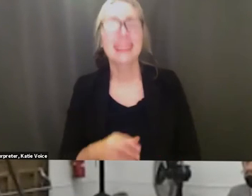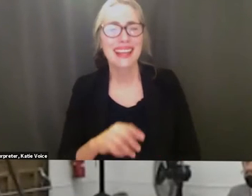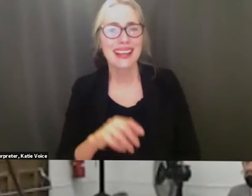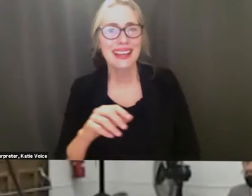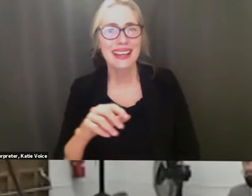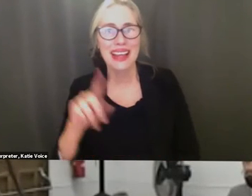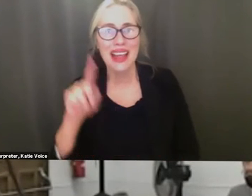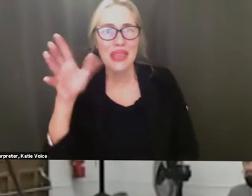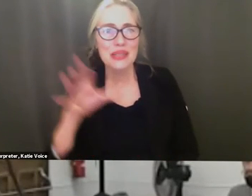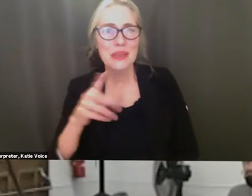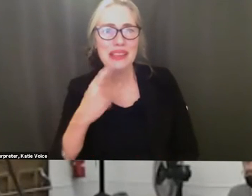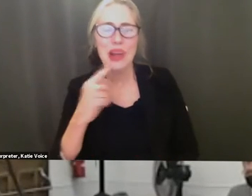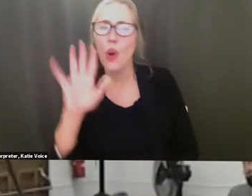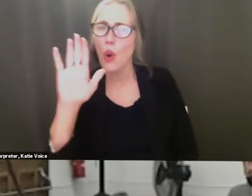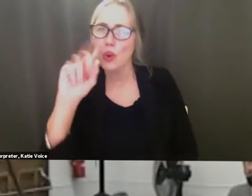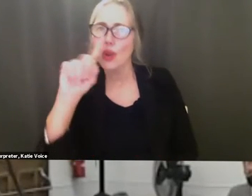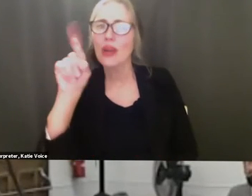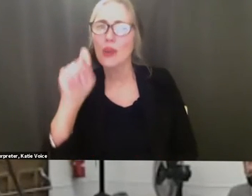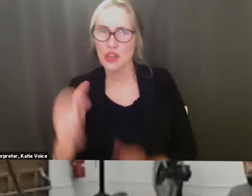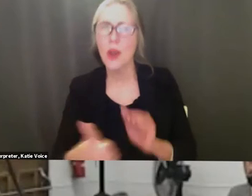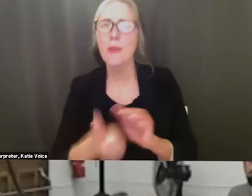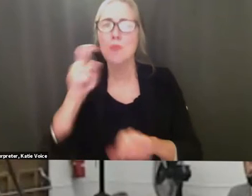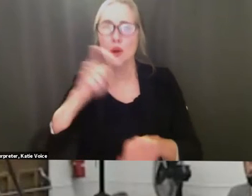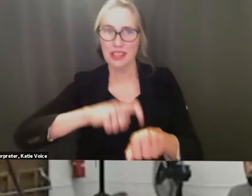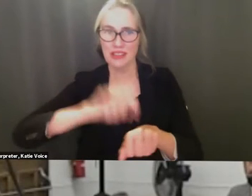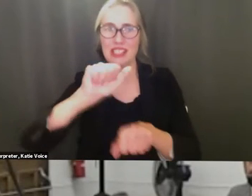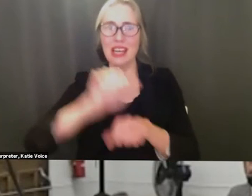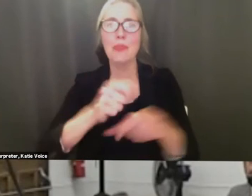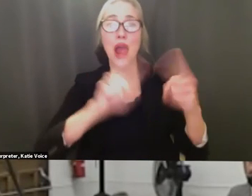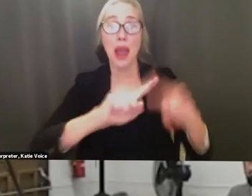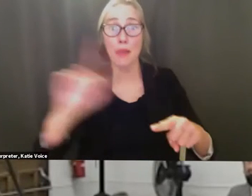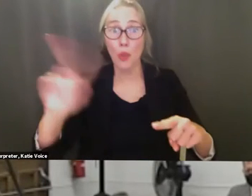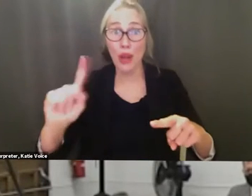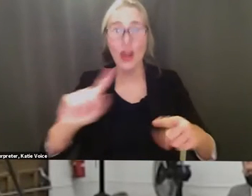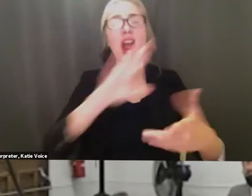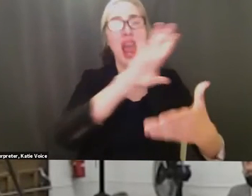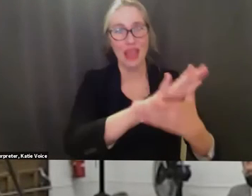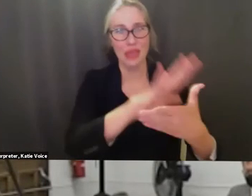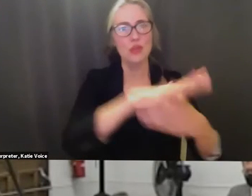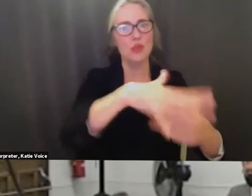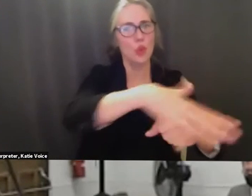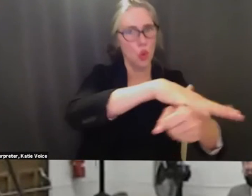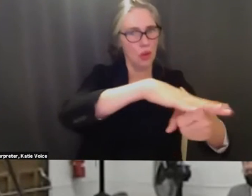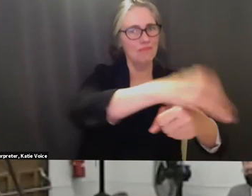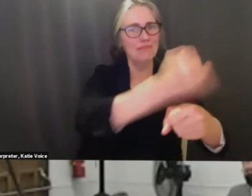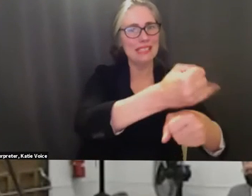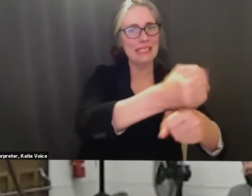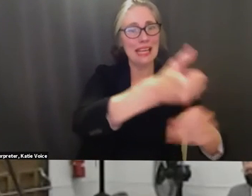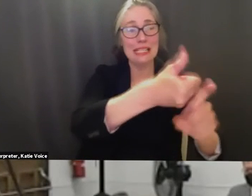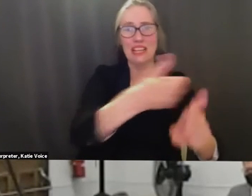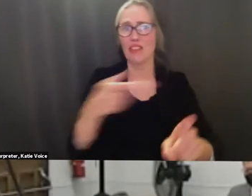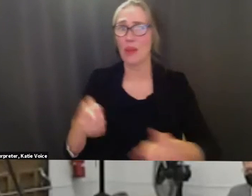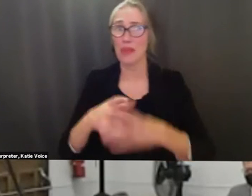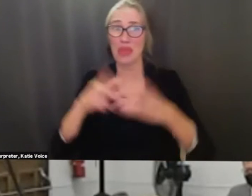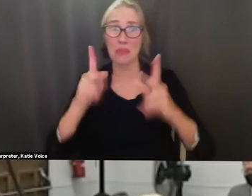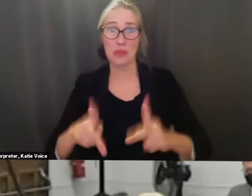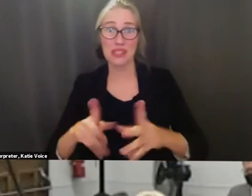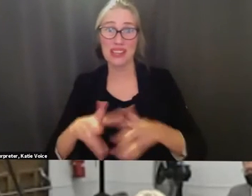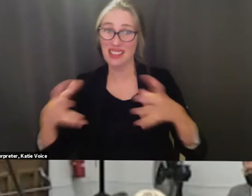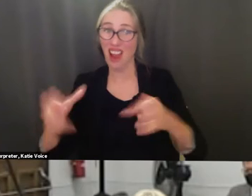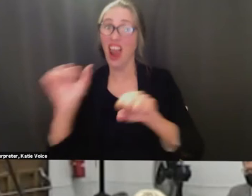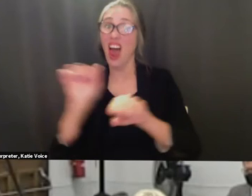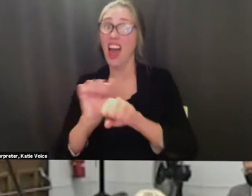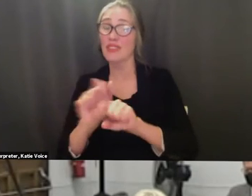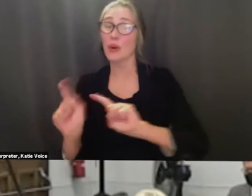Y la mayoría de estas personales están en los distritos escolares y van a tener mucho lugar por hacer en